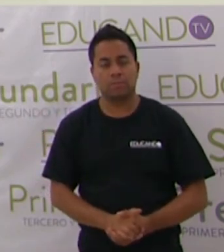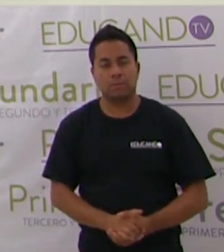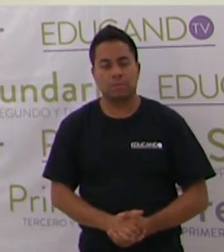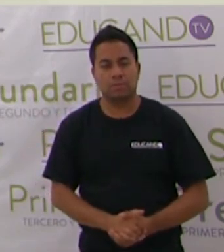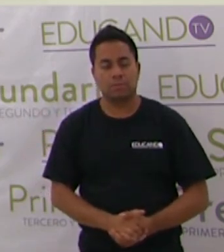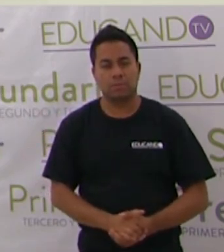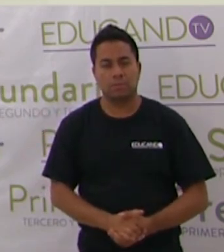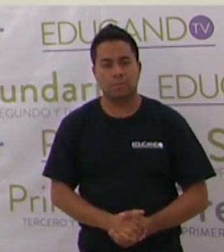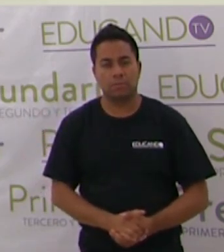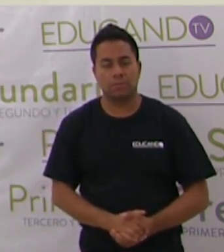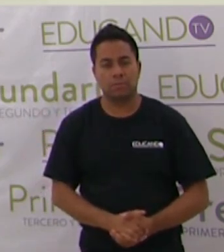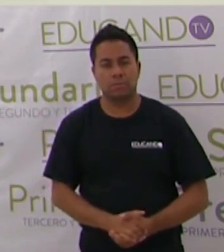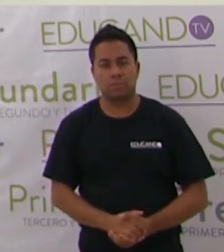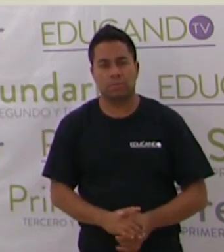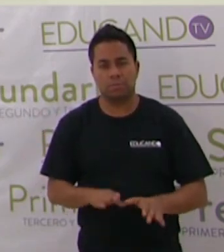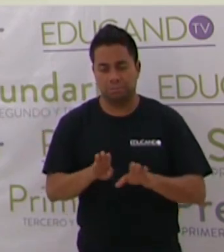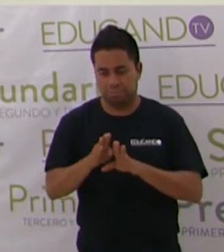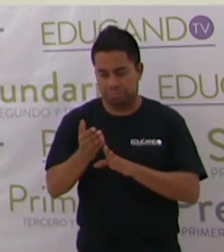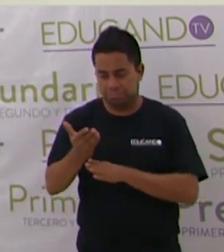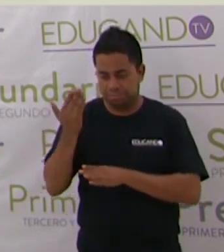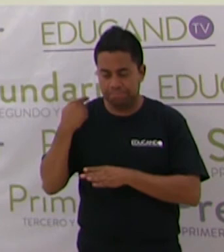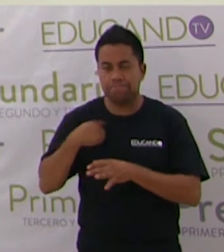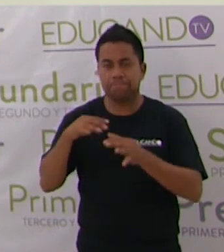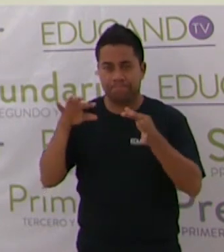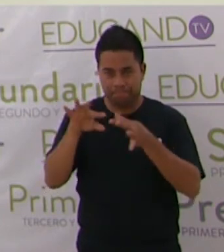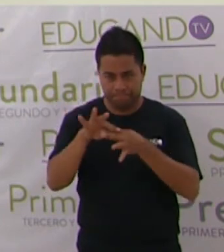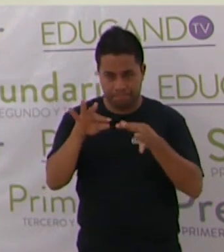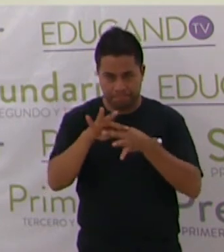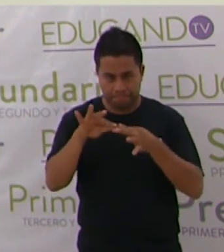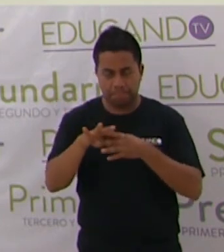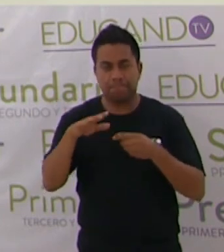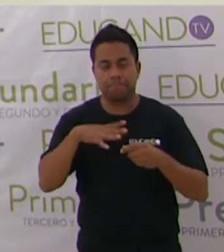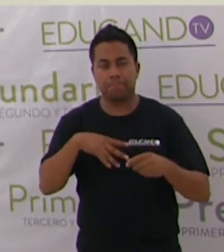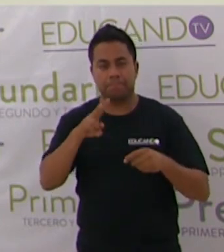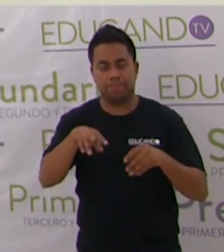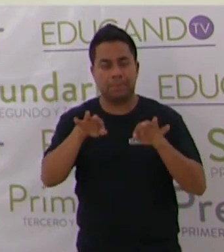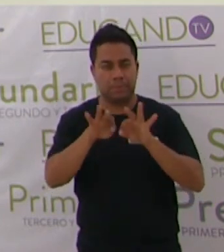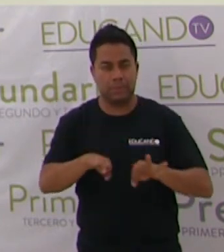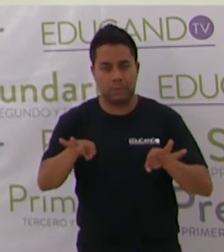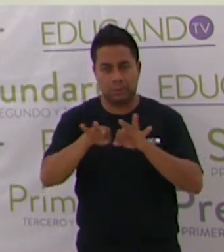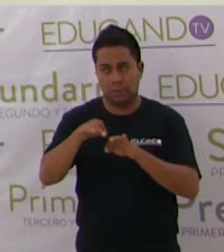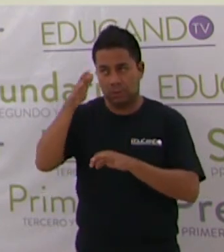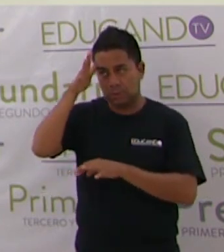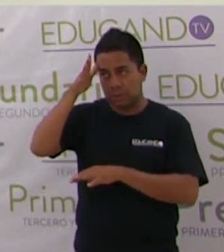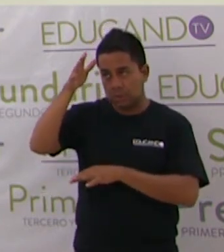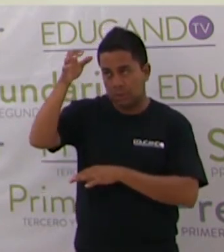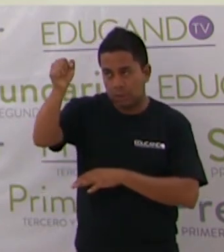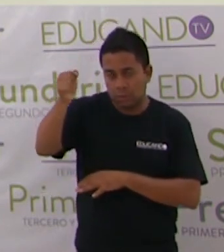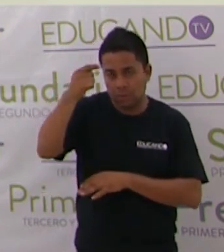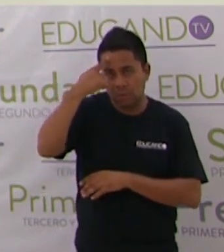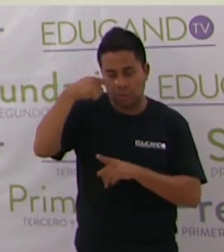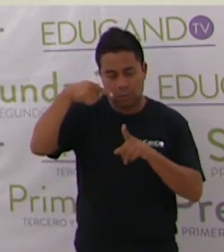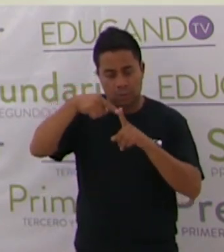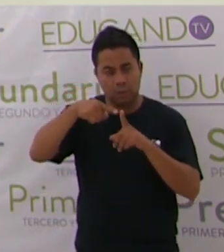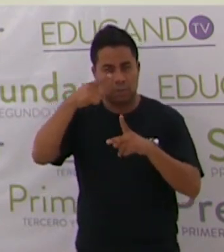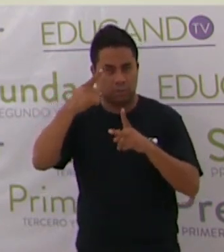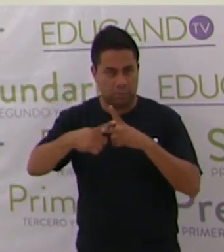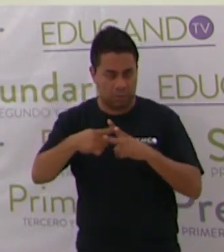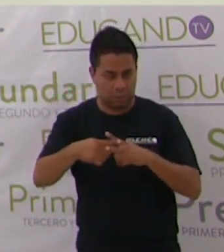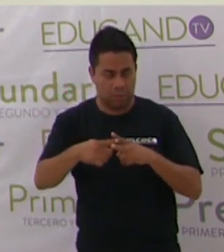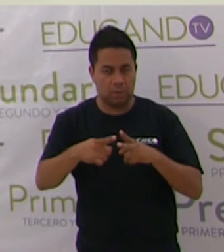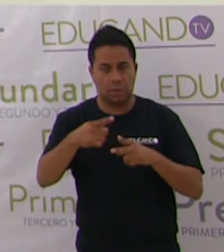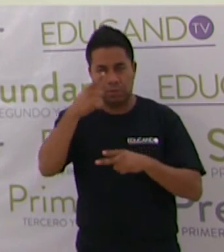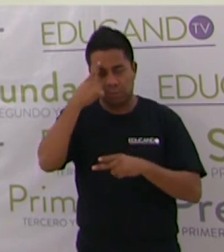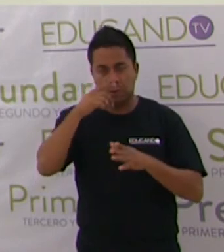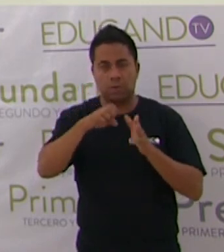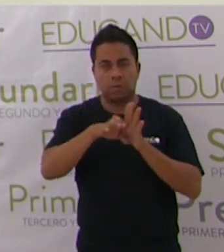Como habíamos dicho, hay importantes conceptos en este eje, el eje